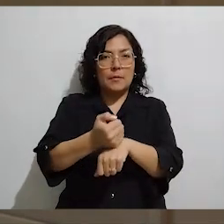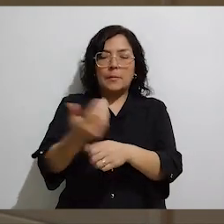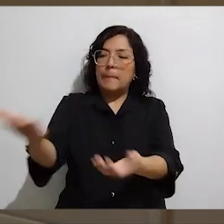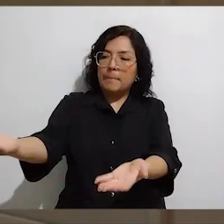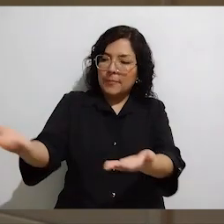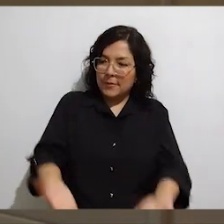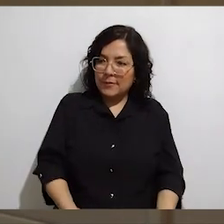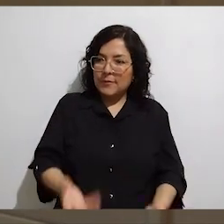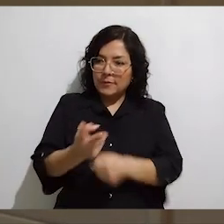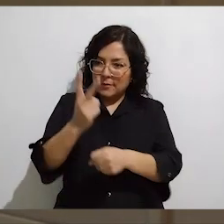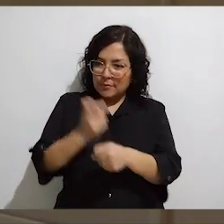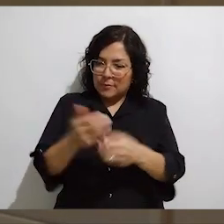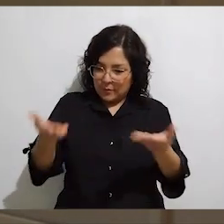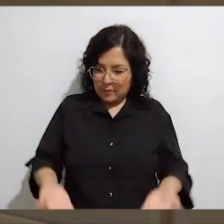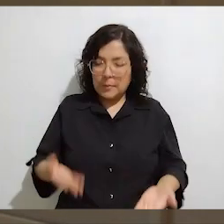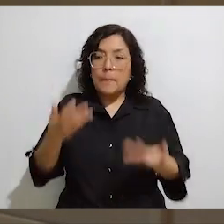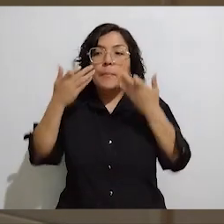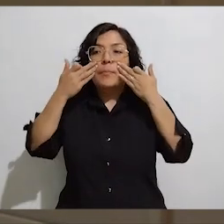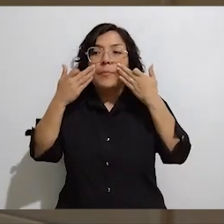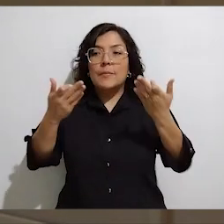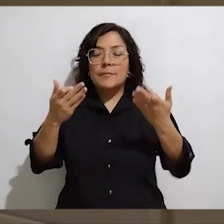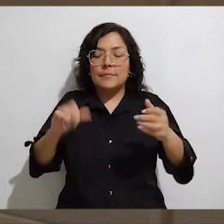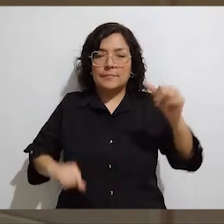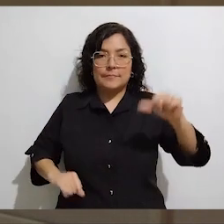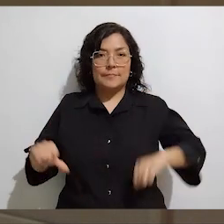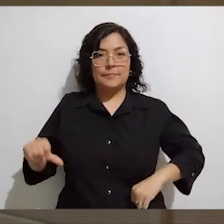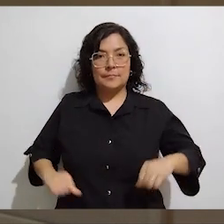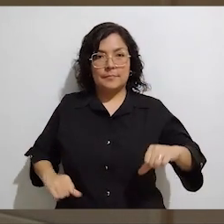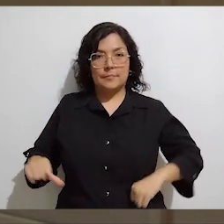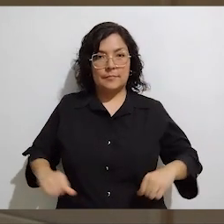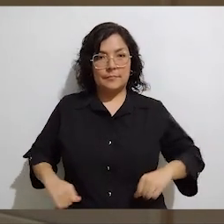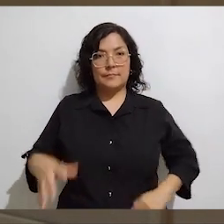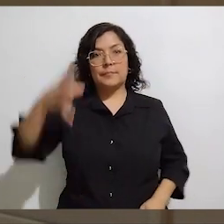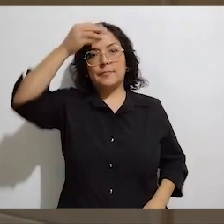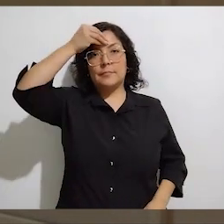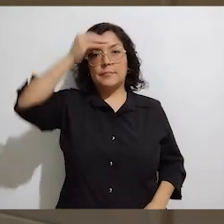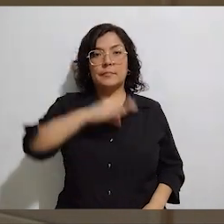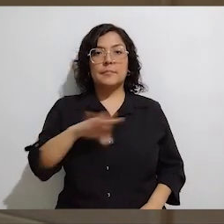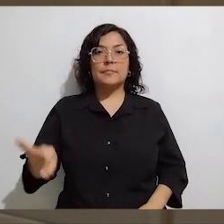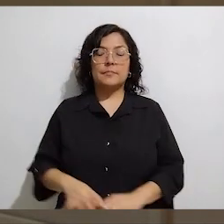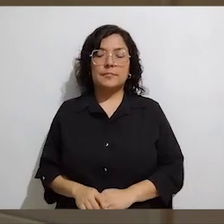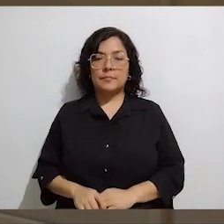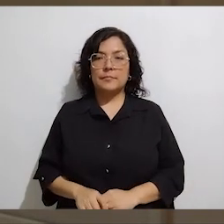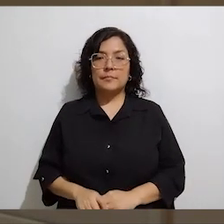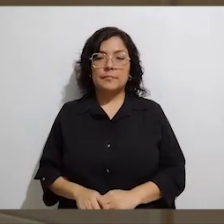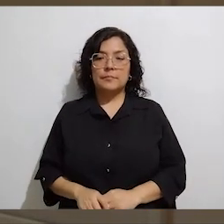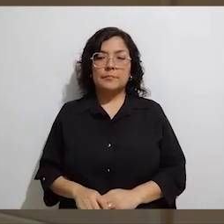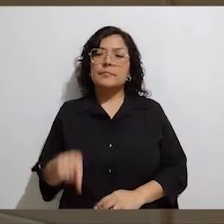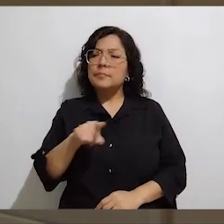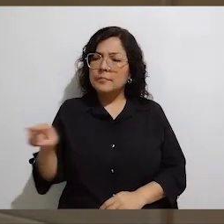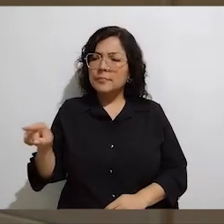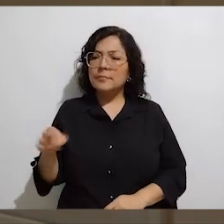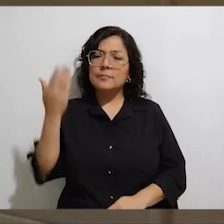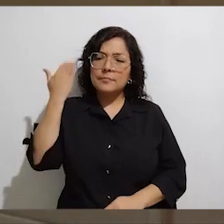poder realizar actividades que tienen mucho que ver con los temas de participación ciudadana. Han venido aquí a integrar